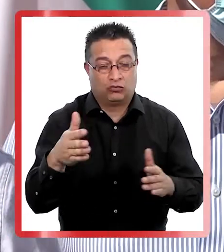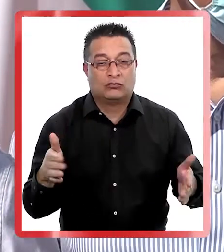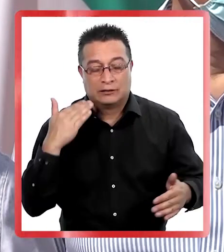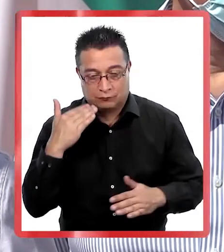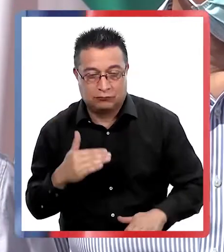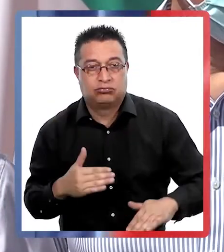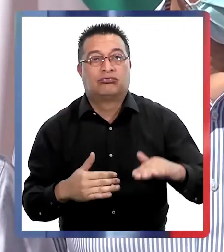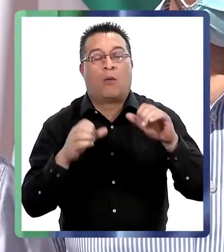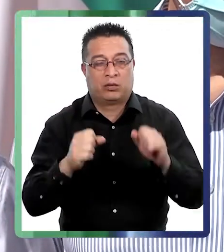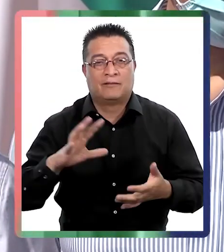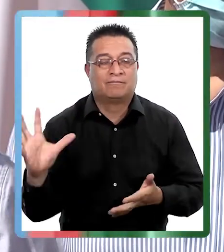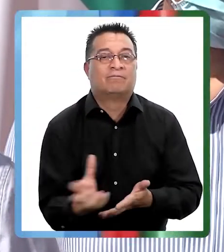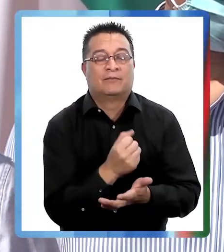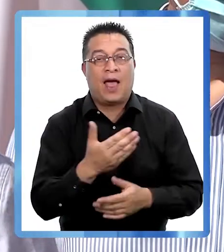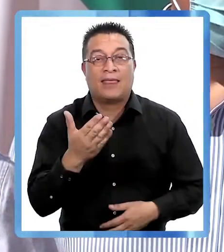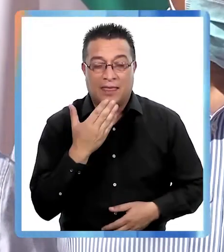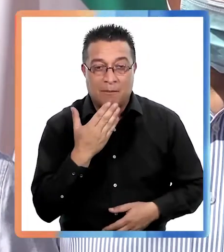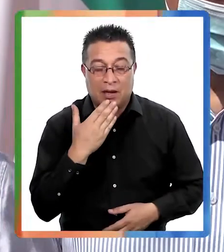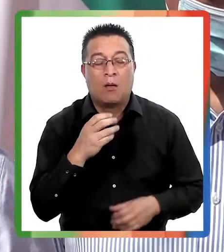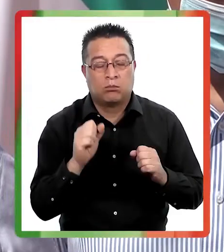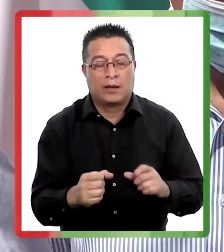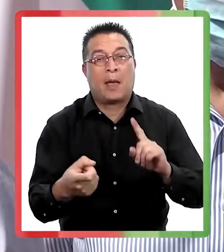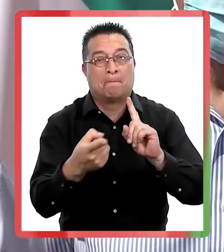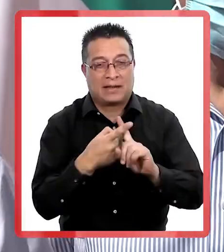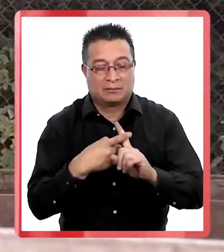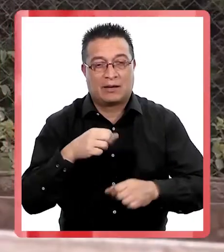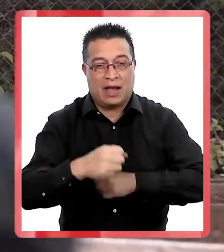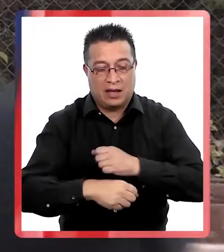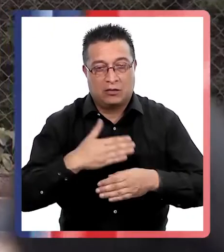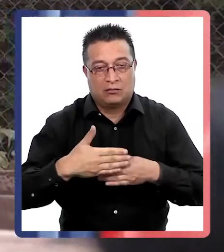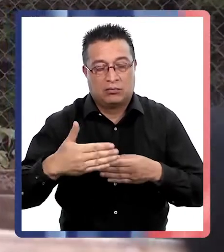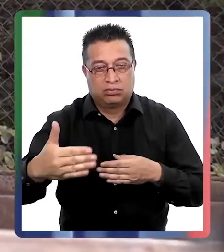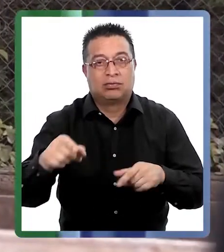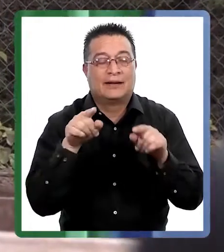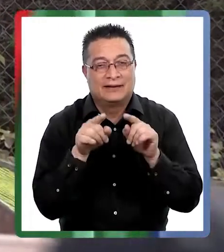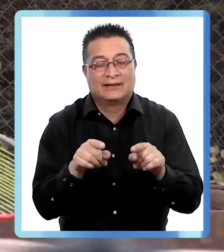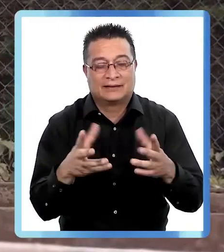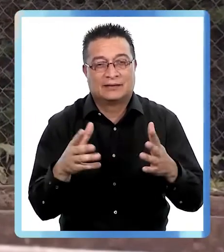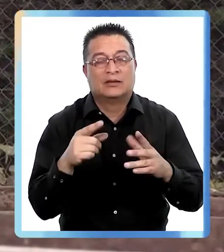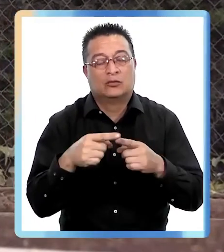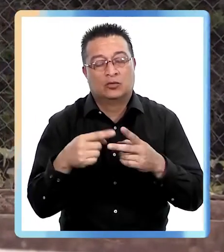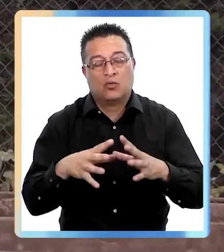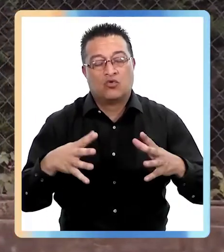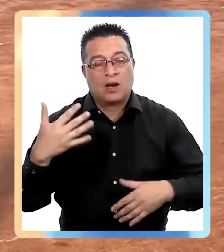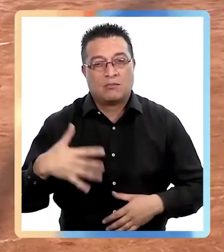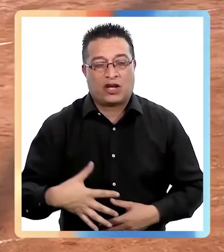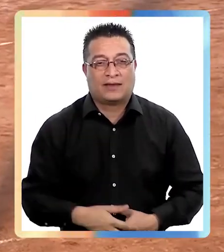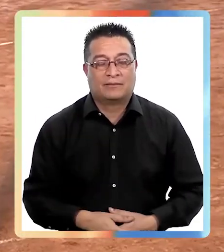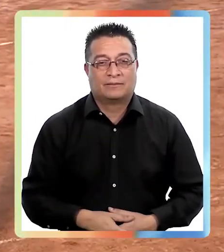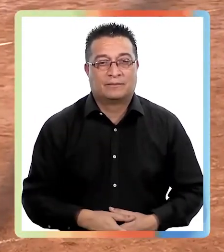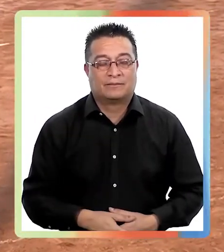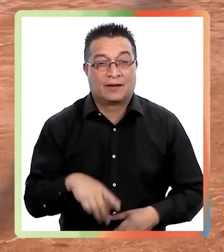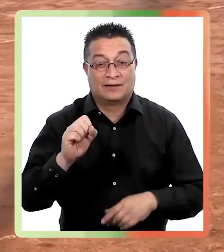manera participar en los años venideros en este tipo de eventos de gran envergadura. Es la tercera oportunidad en la que